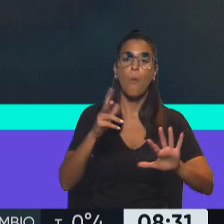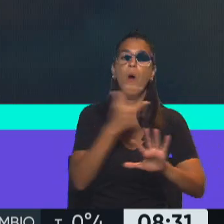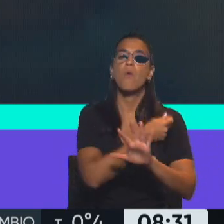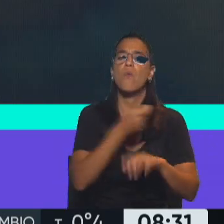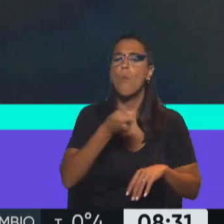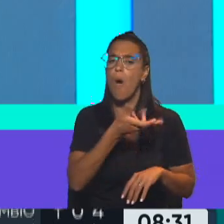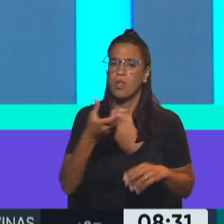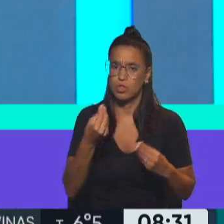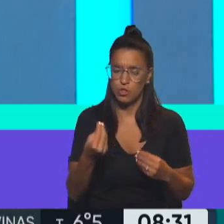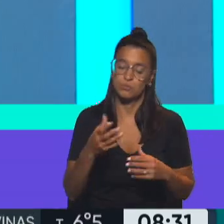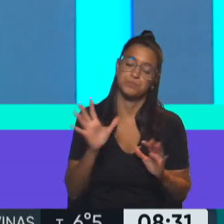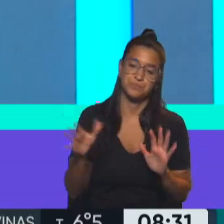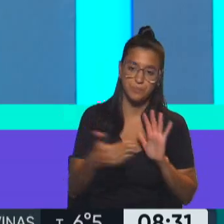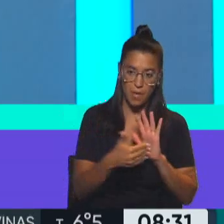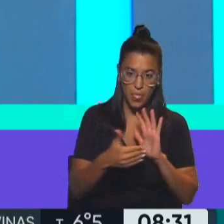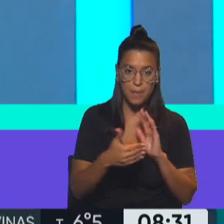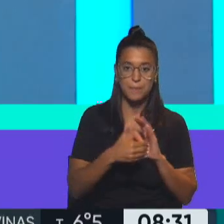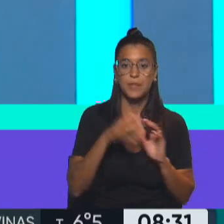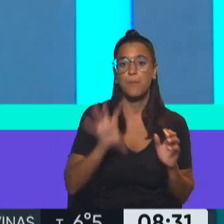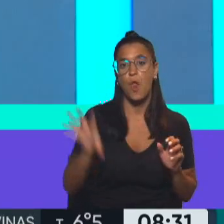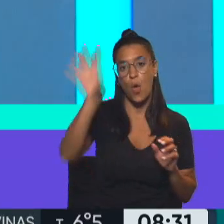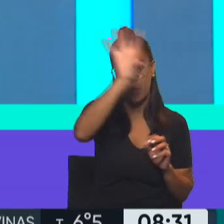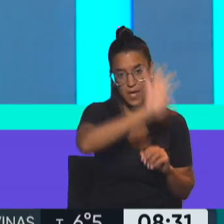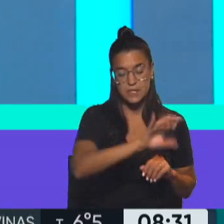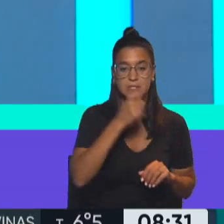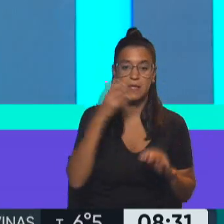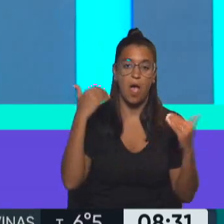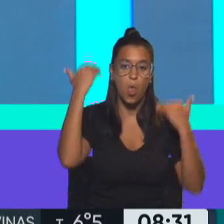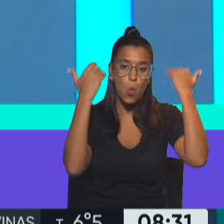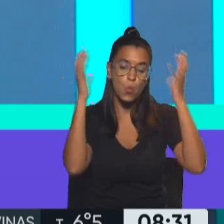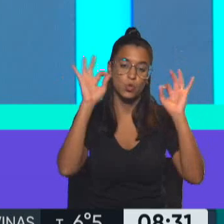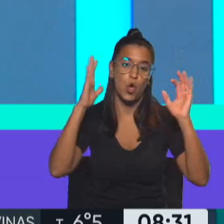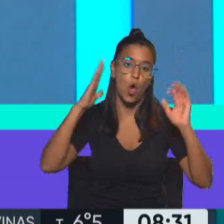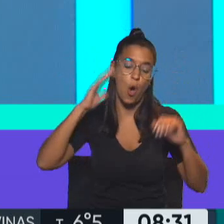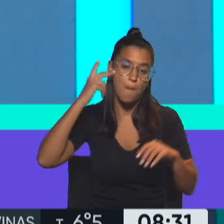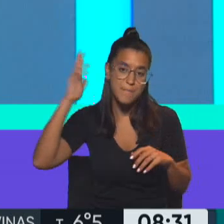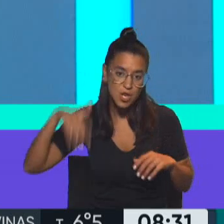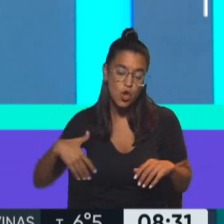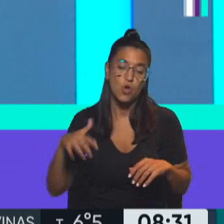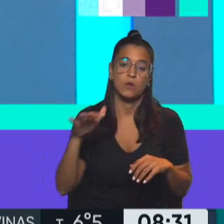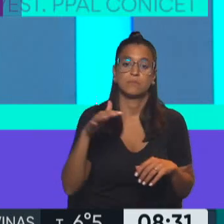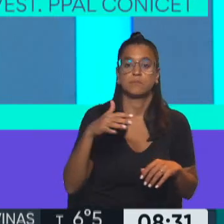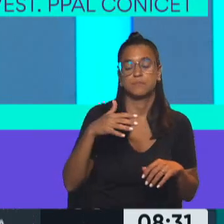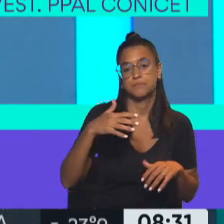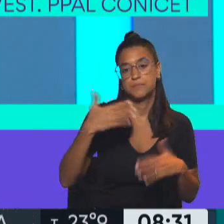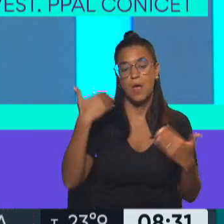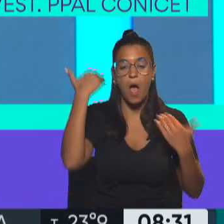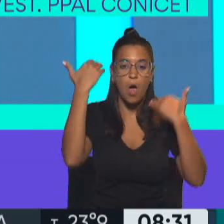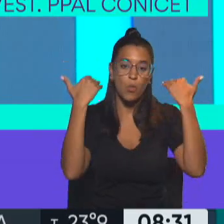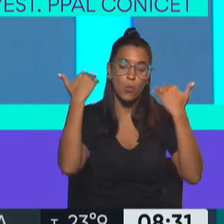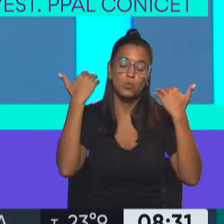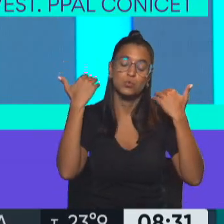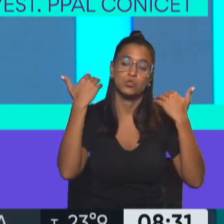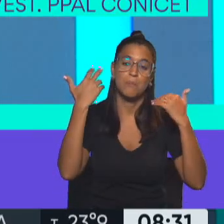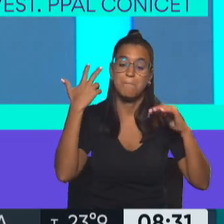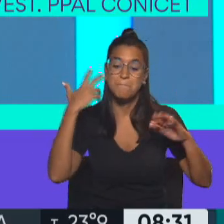no? Bueno, eso depende de cada provincia, si es adultos o son menores. Obviamente en menores hay menos vacunados, pero en